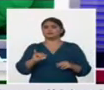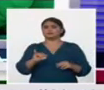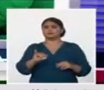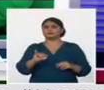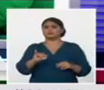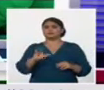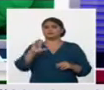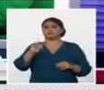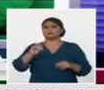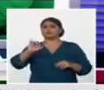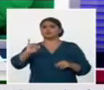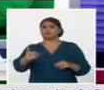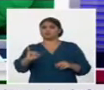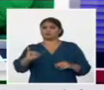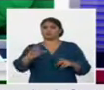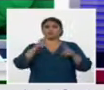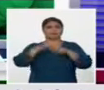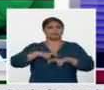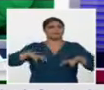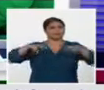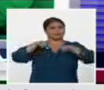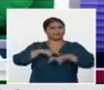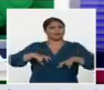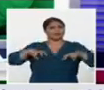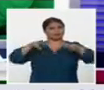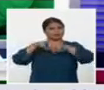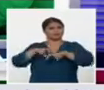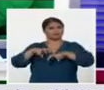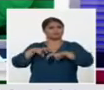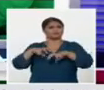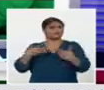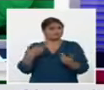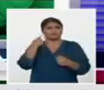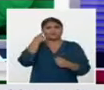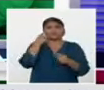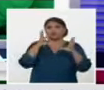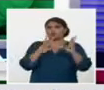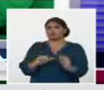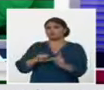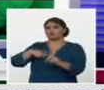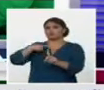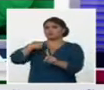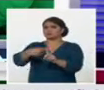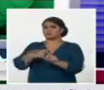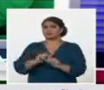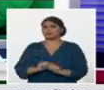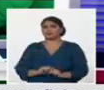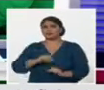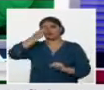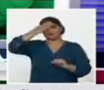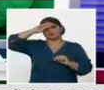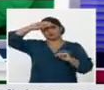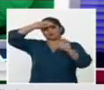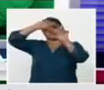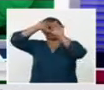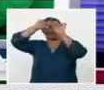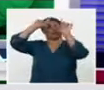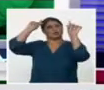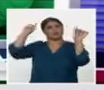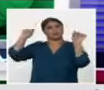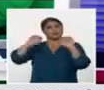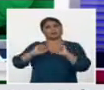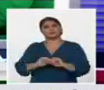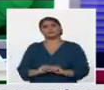20.606 muestras de PCR para el diagnóstico de la COVID-19 en nuestro país. En